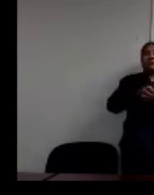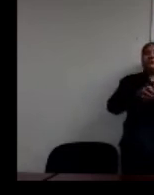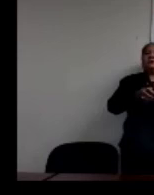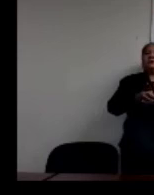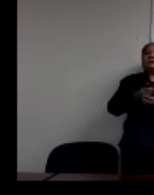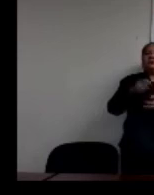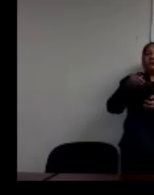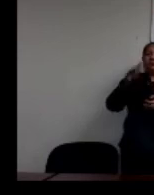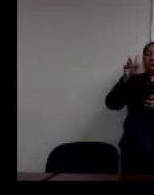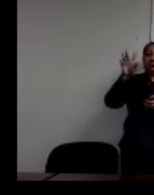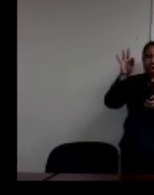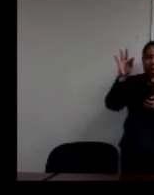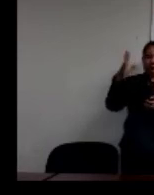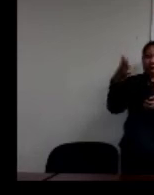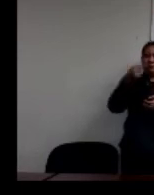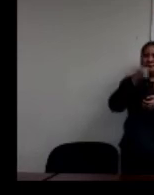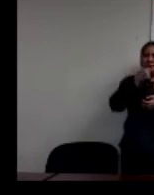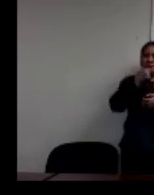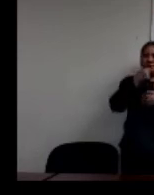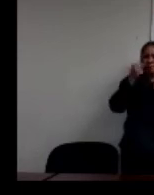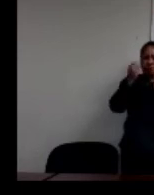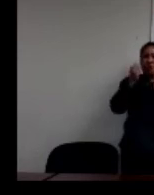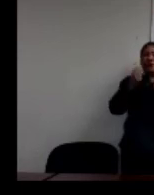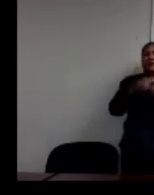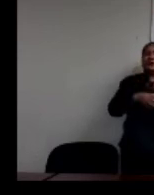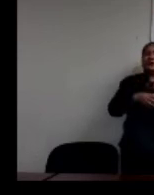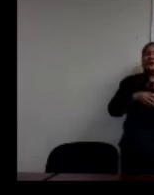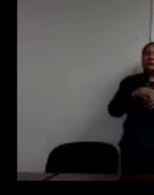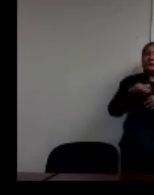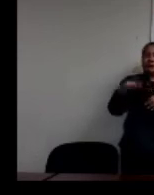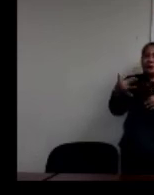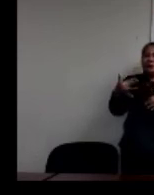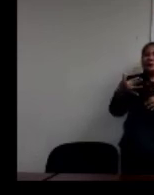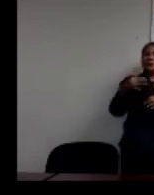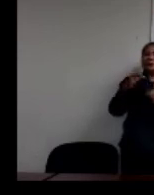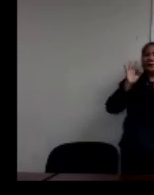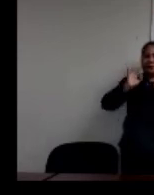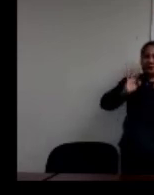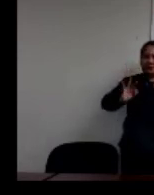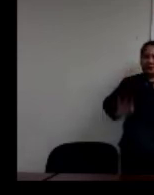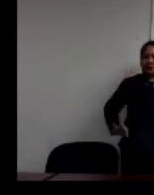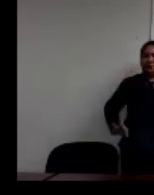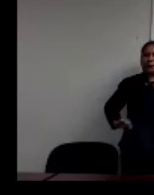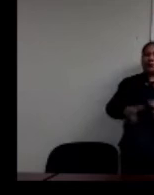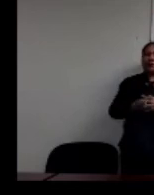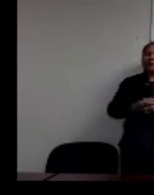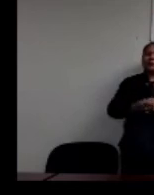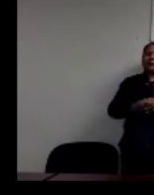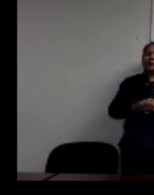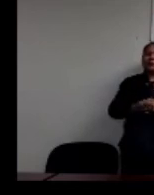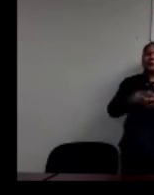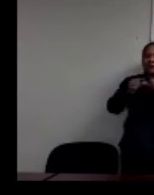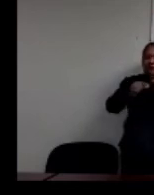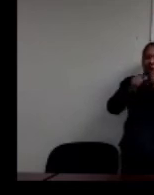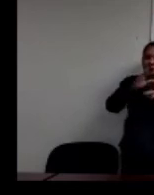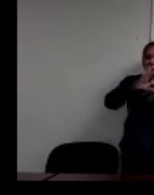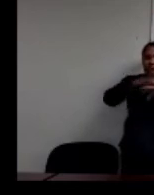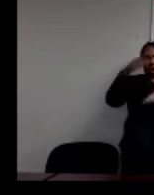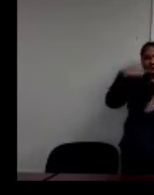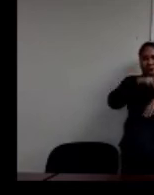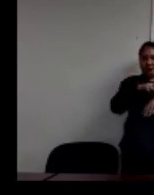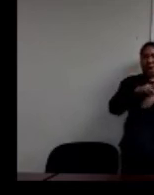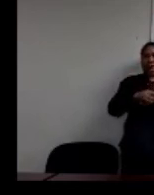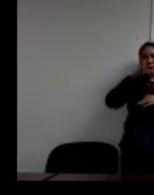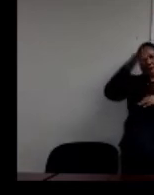minutos, pero 45 son así como muy fuertes y 15 son tranquilas. y entonces el proceso se lleva mucho más rápido.